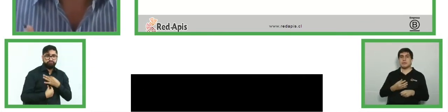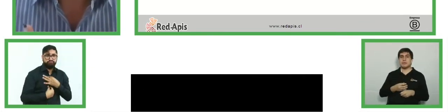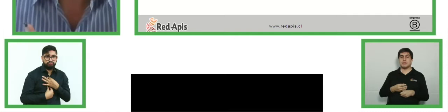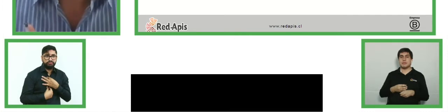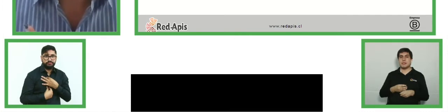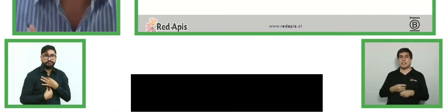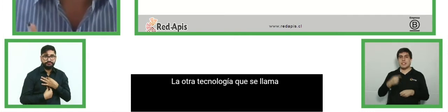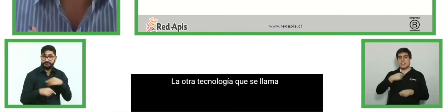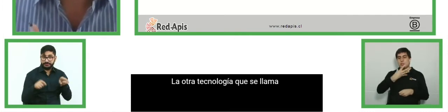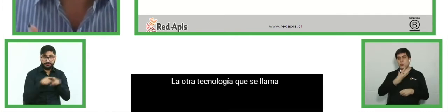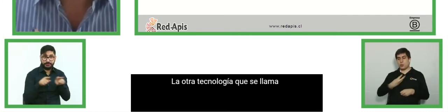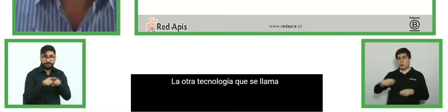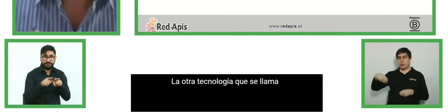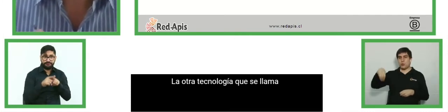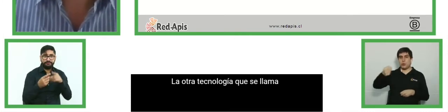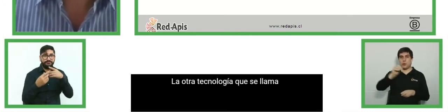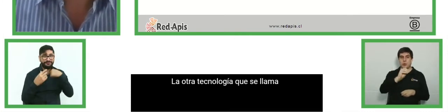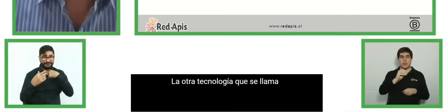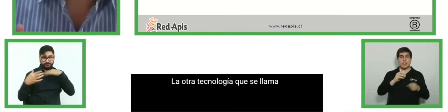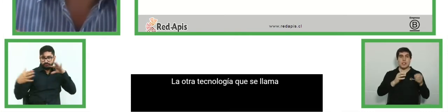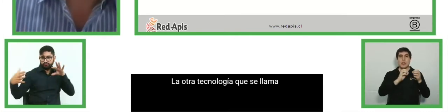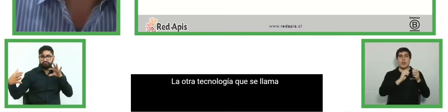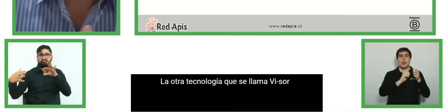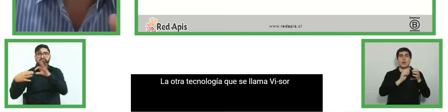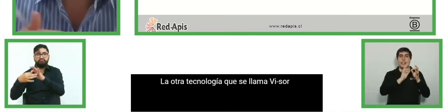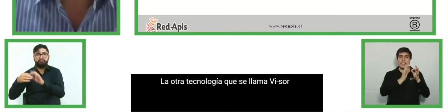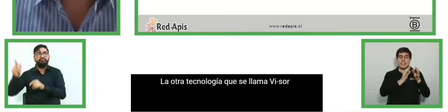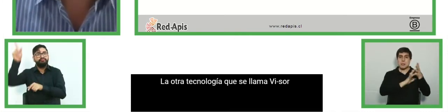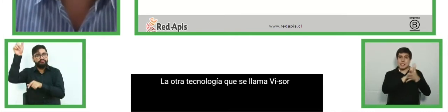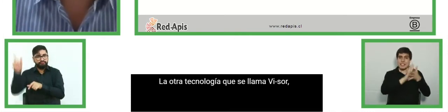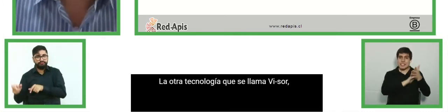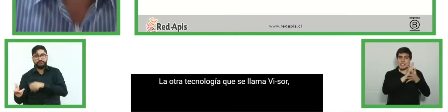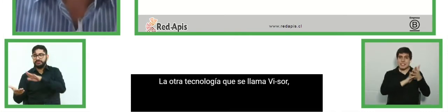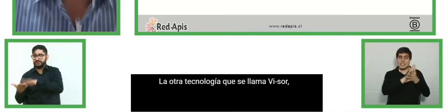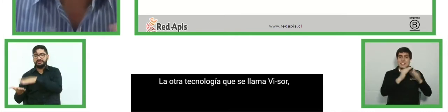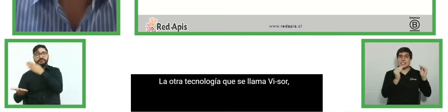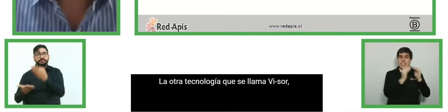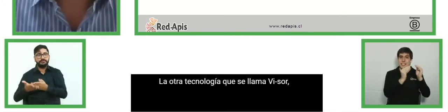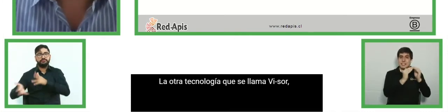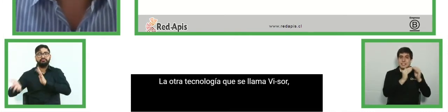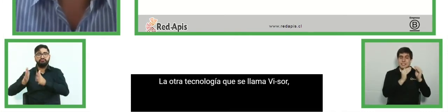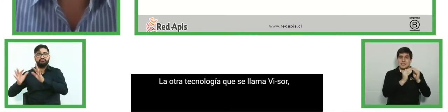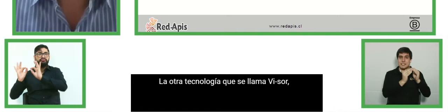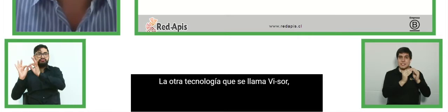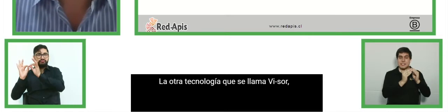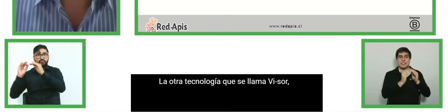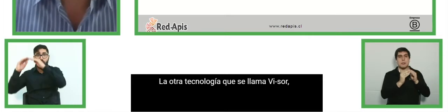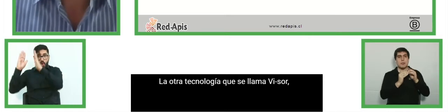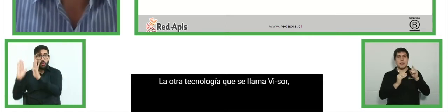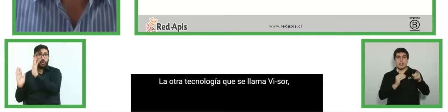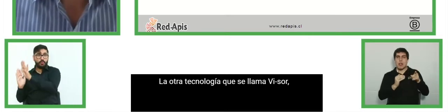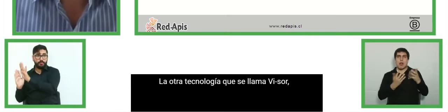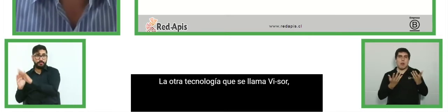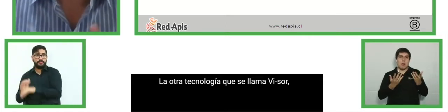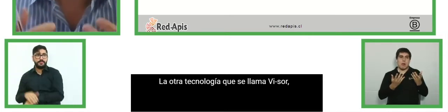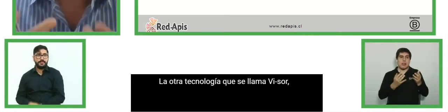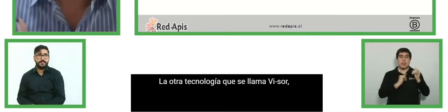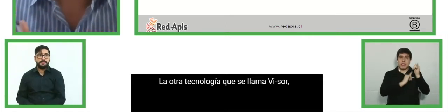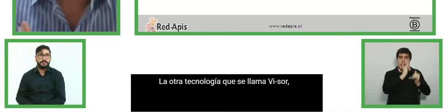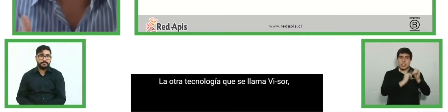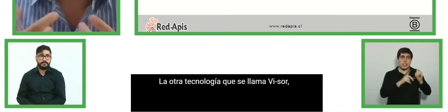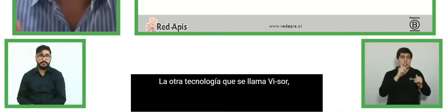viaja y lo recibe un intérprete de lengua de señas que está en su casa, en nuestra oficina o en cualquier lugar con acceso a internet. Y